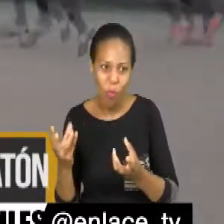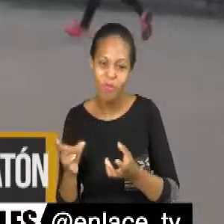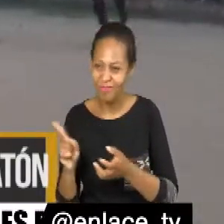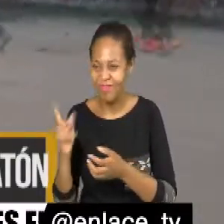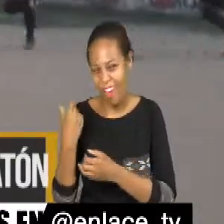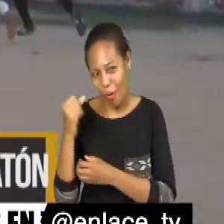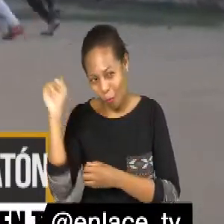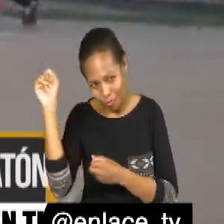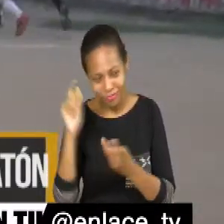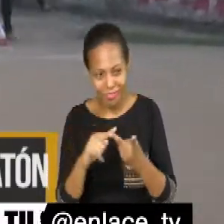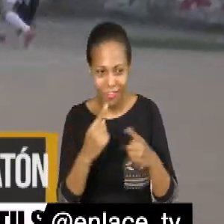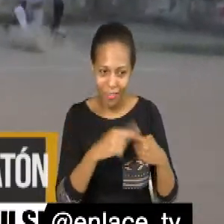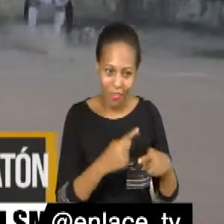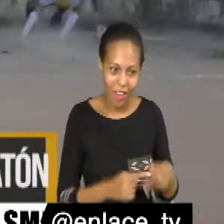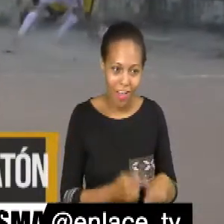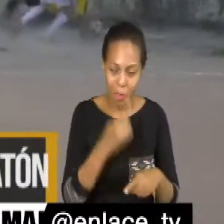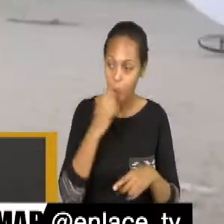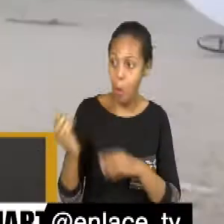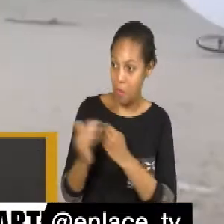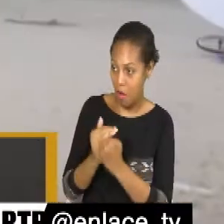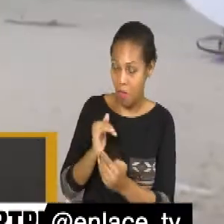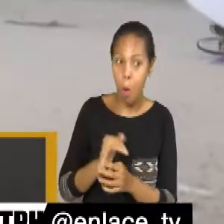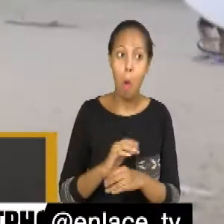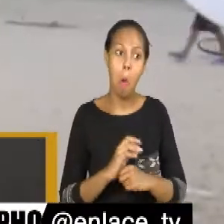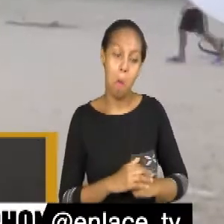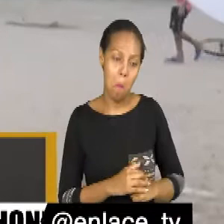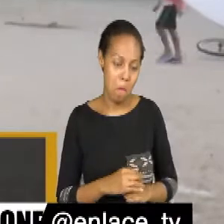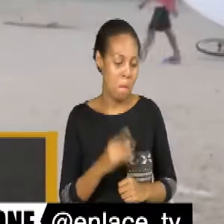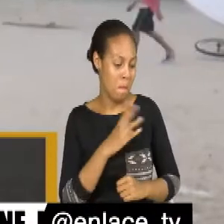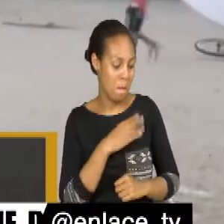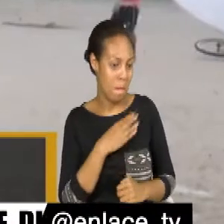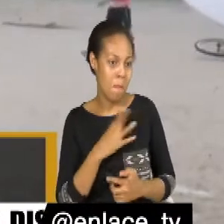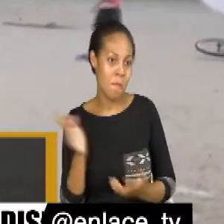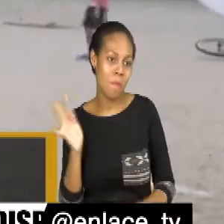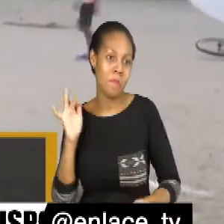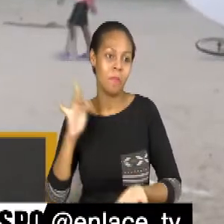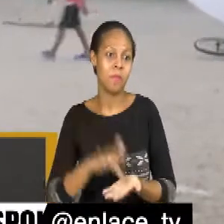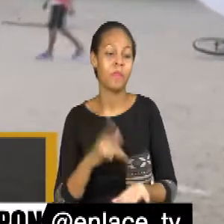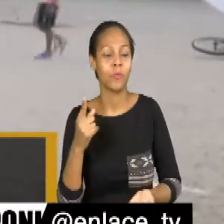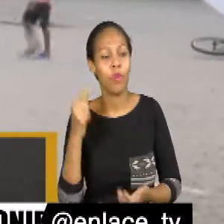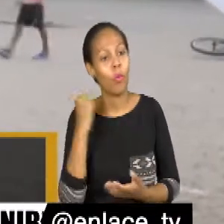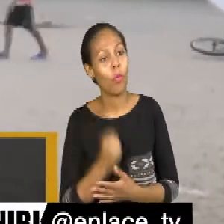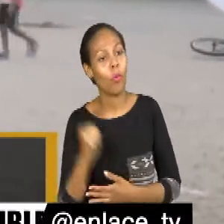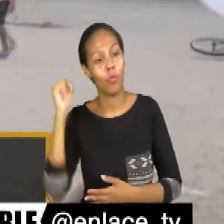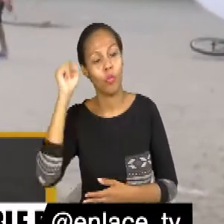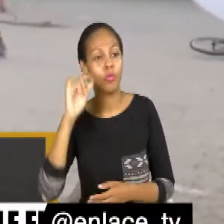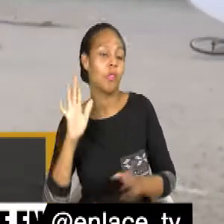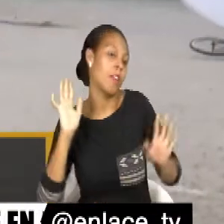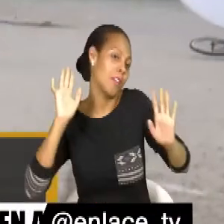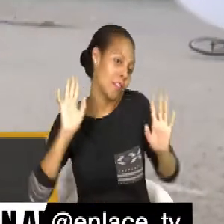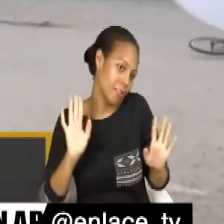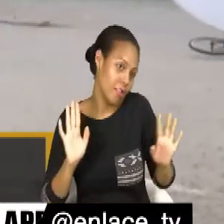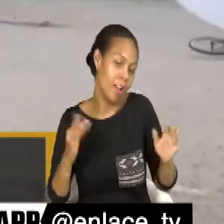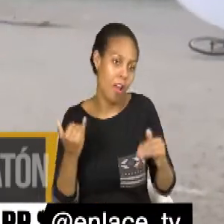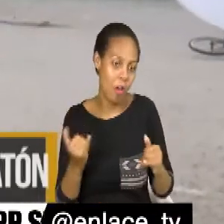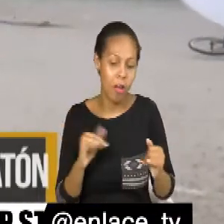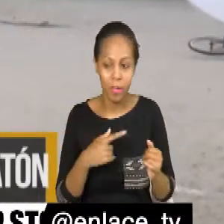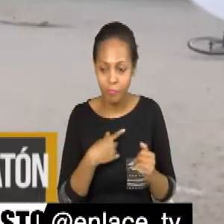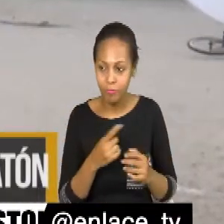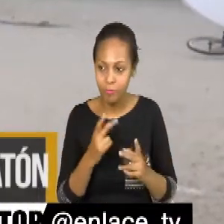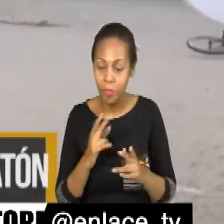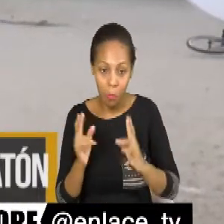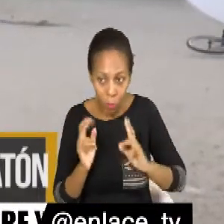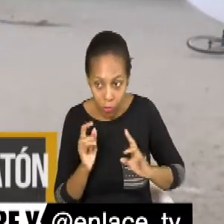invitaron y pues estamos jugando en estos momentos. El liderazgo lo lleva a la USO, parcialmente con el resultado que tenemos tomaríamos el